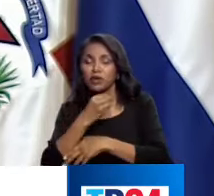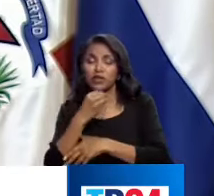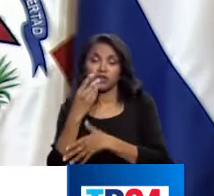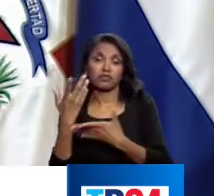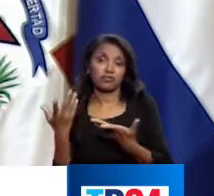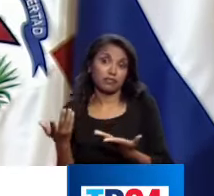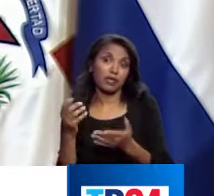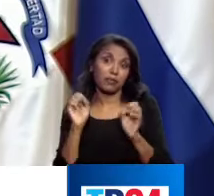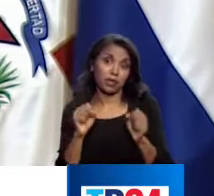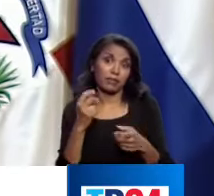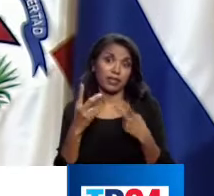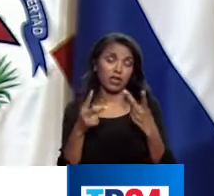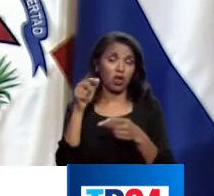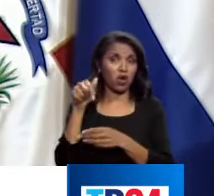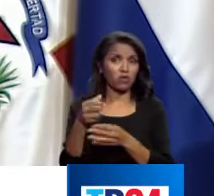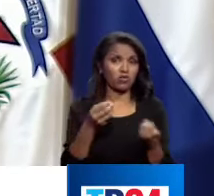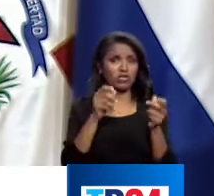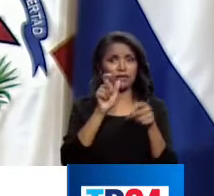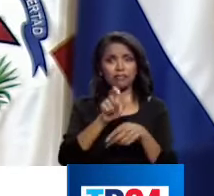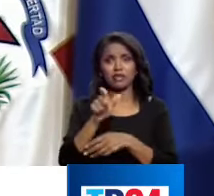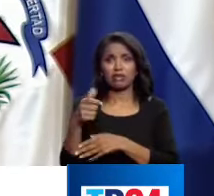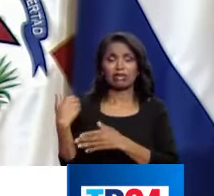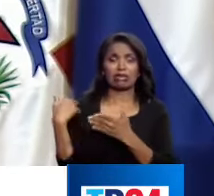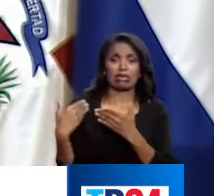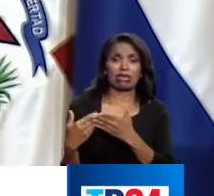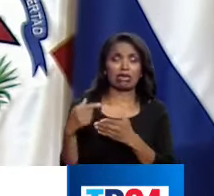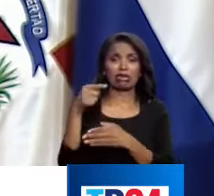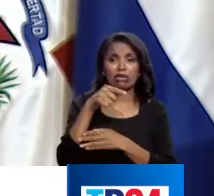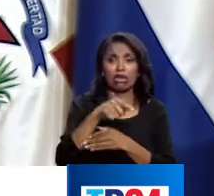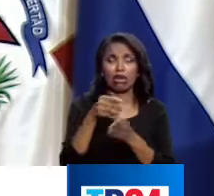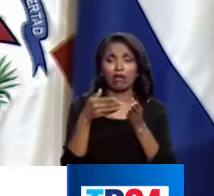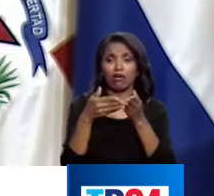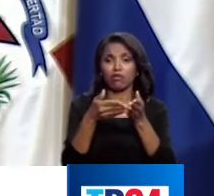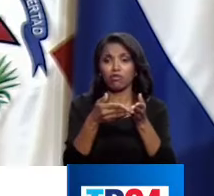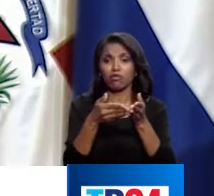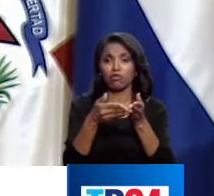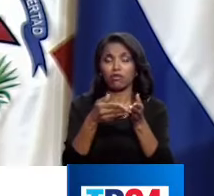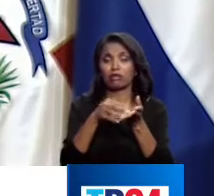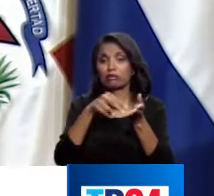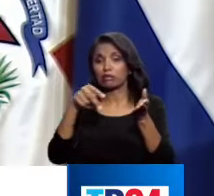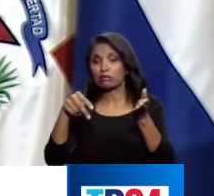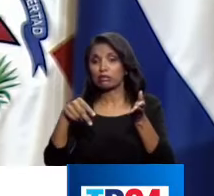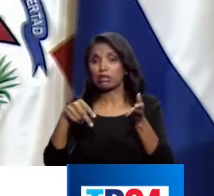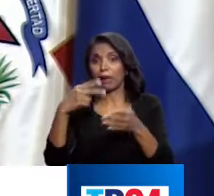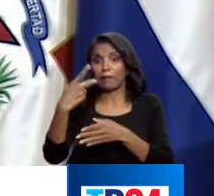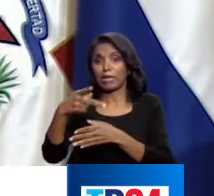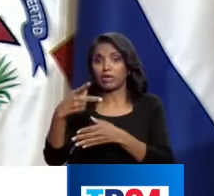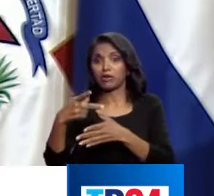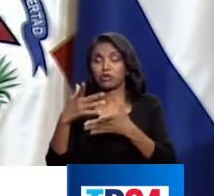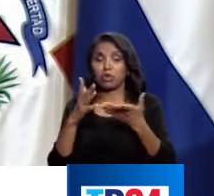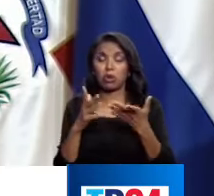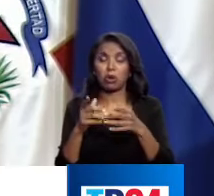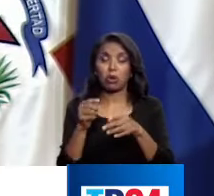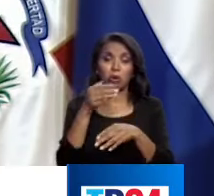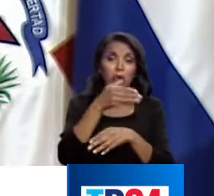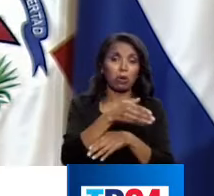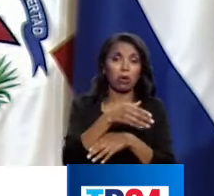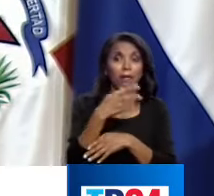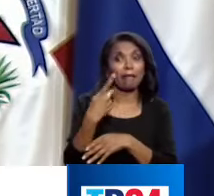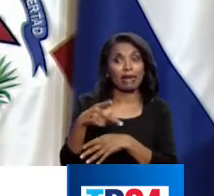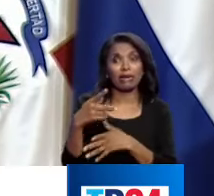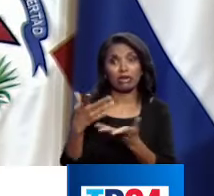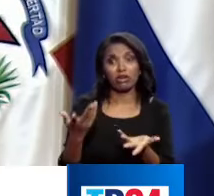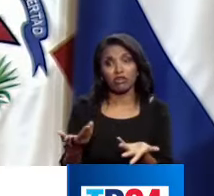hoy en día tenemos turistas que llegan y es un peligro para ellos bajarse o subirse del bote o de la lancha que los lleva, y